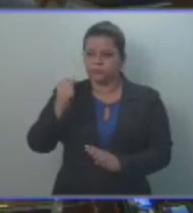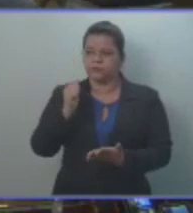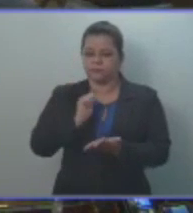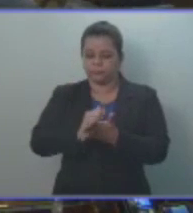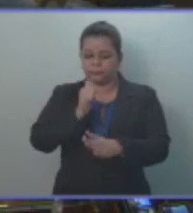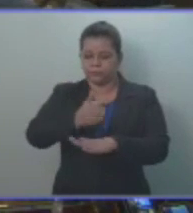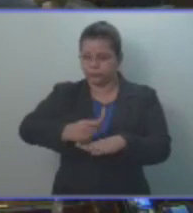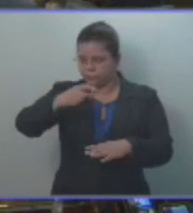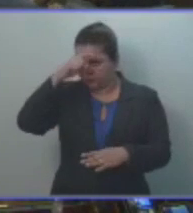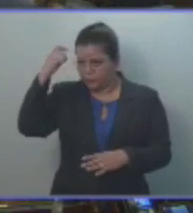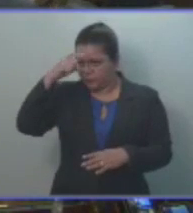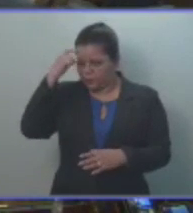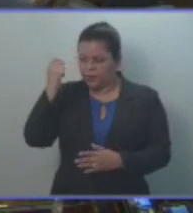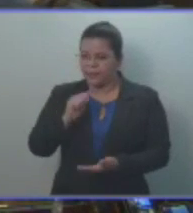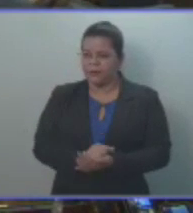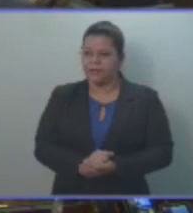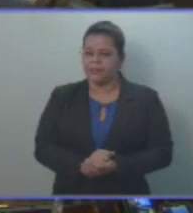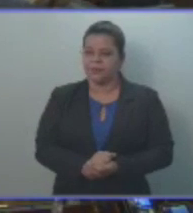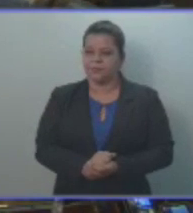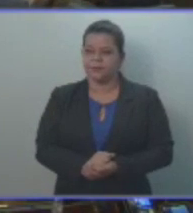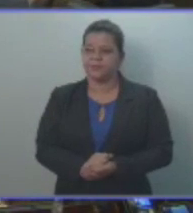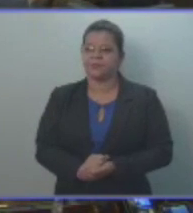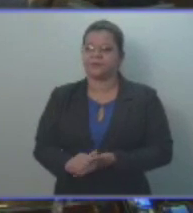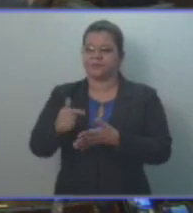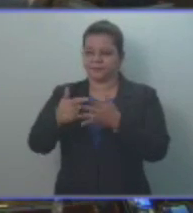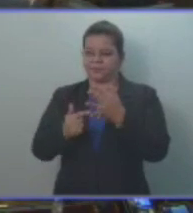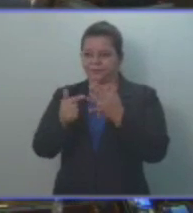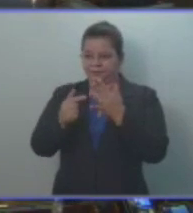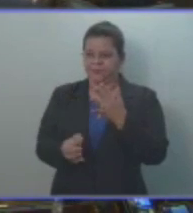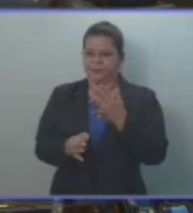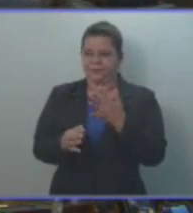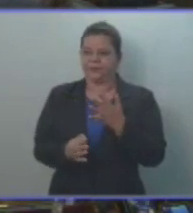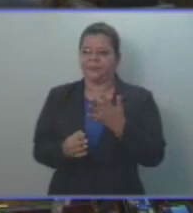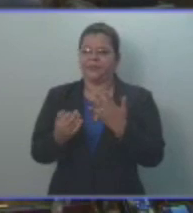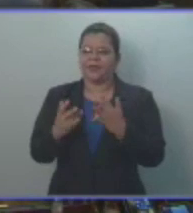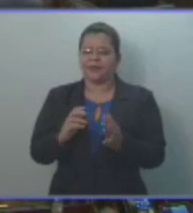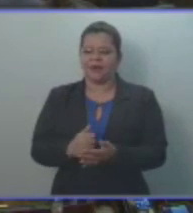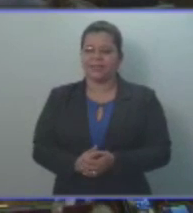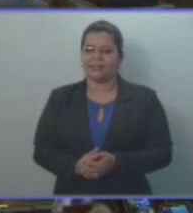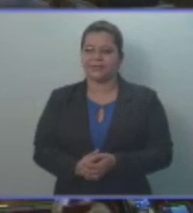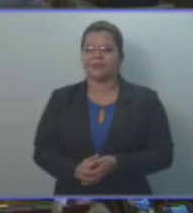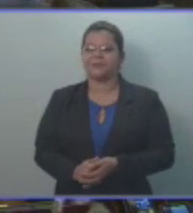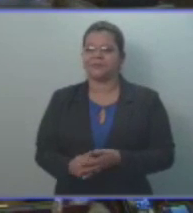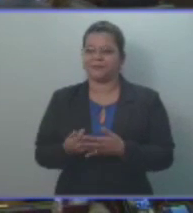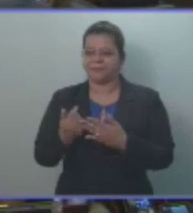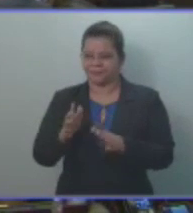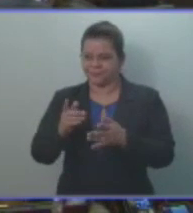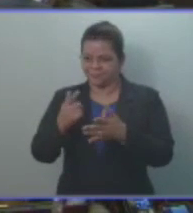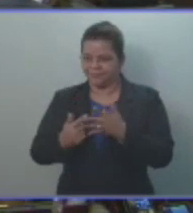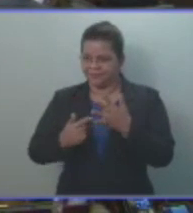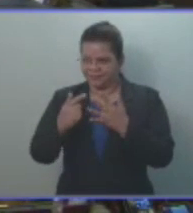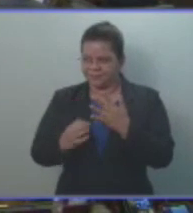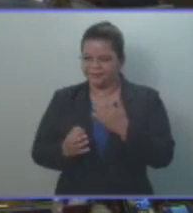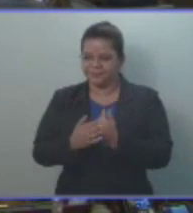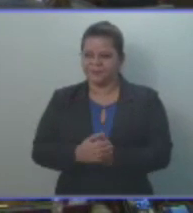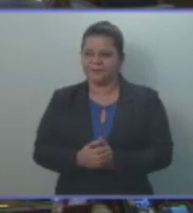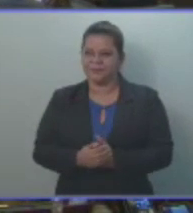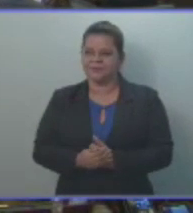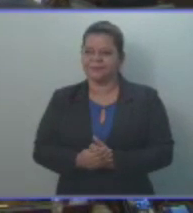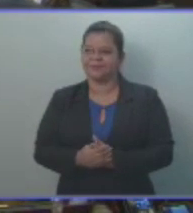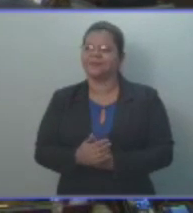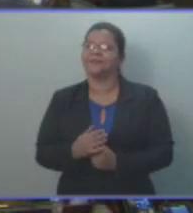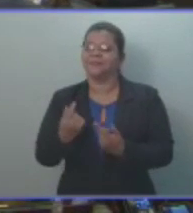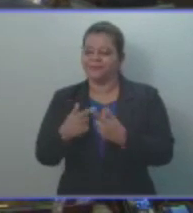para todos. La ley tiene una visión estratégica de corto, mediano y largo